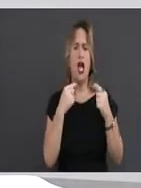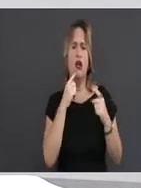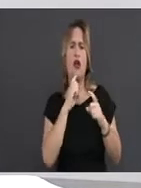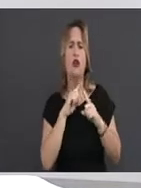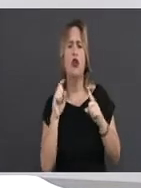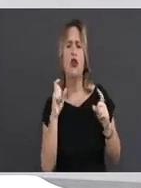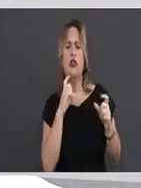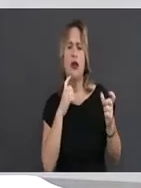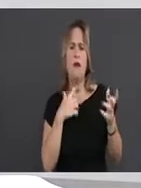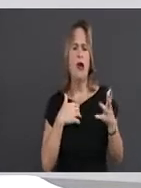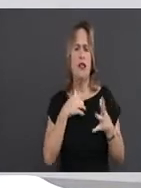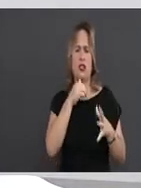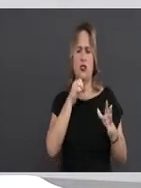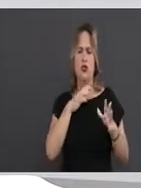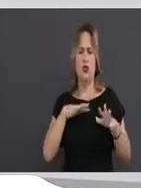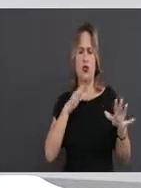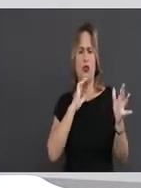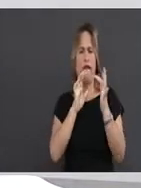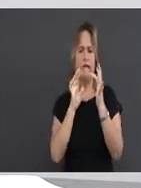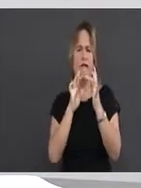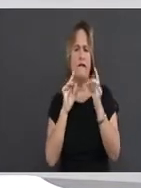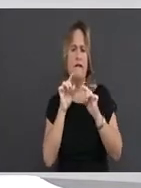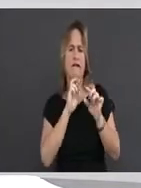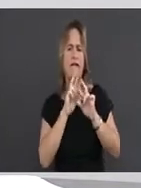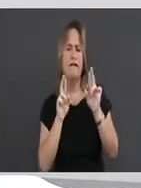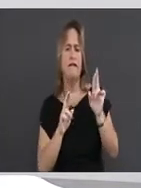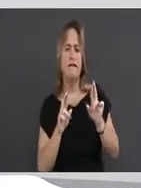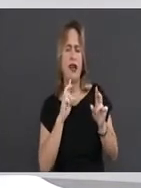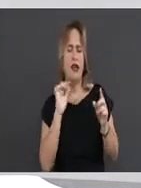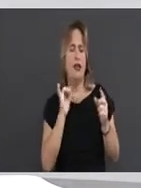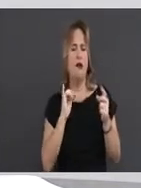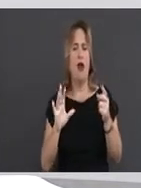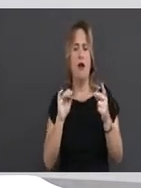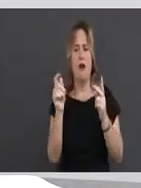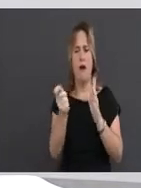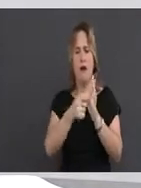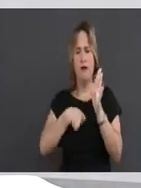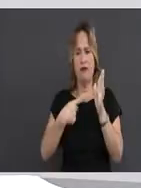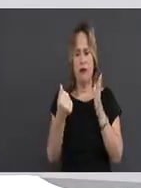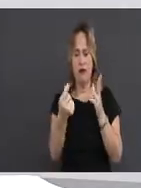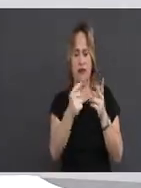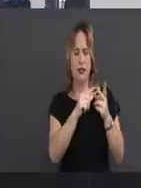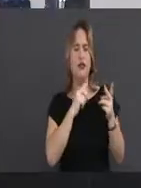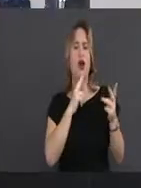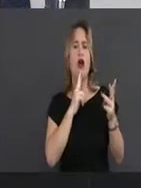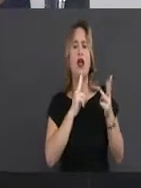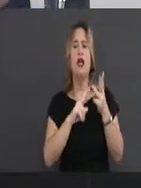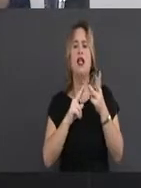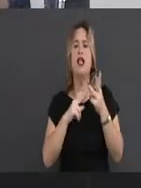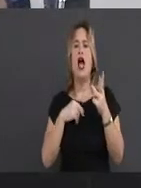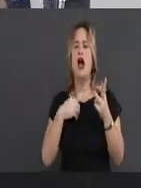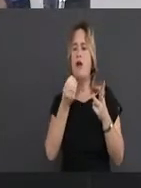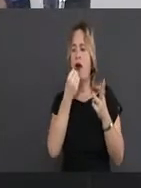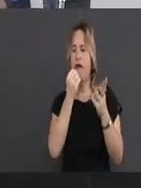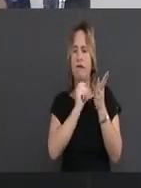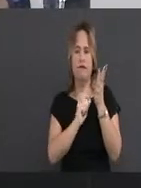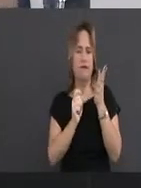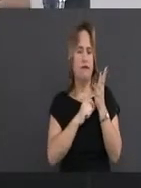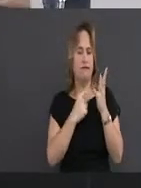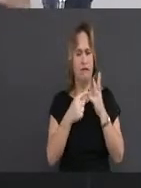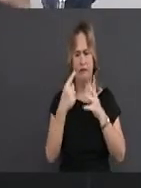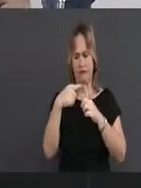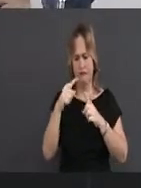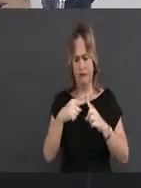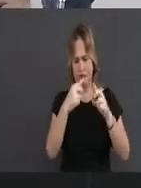que han sido tendencia en las redes sociales. Hablaremos sobre los cajeros automáticos, sobre el agua, sobre la canasta básica, entre